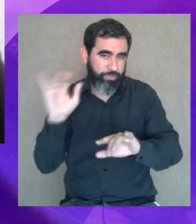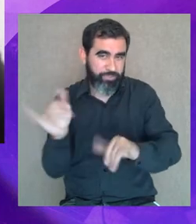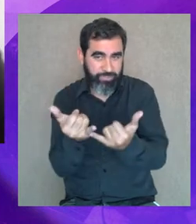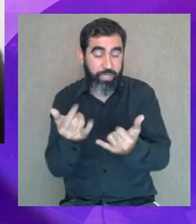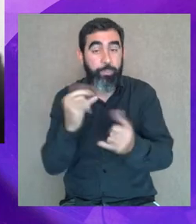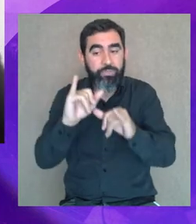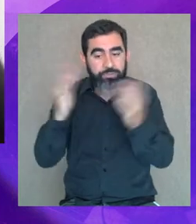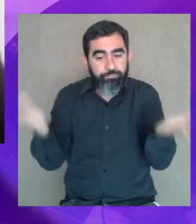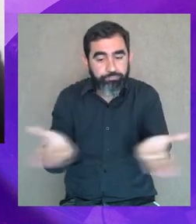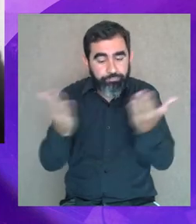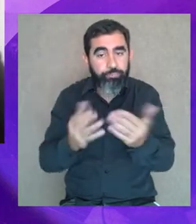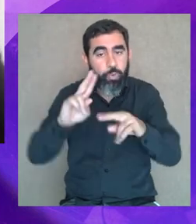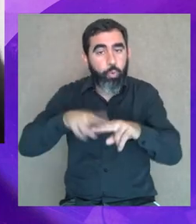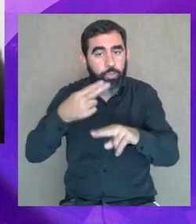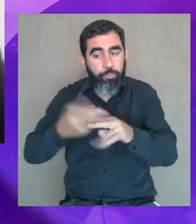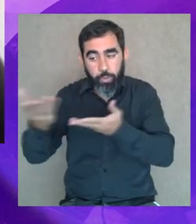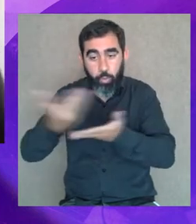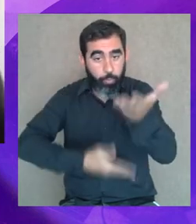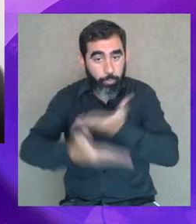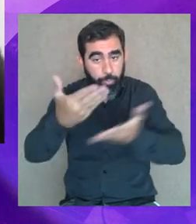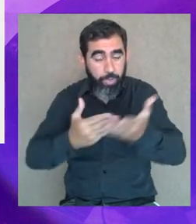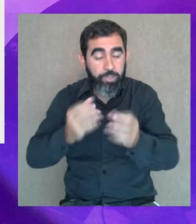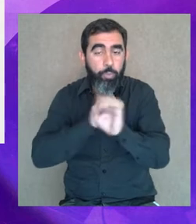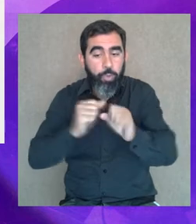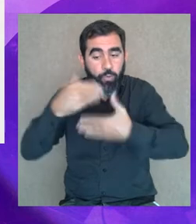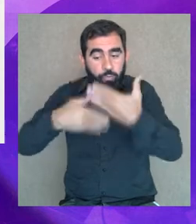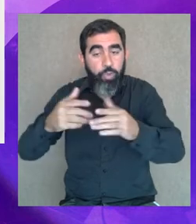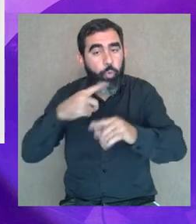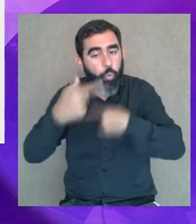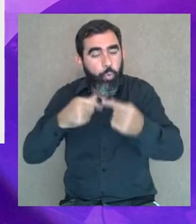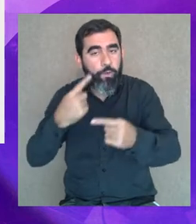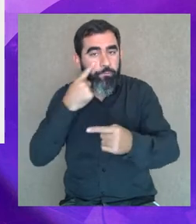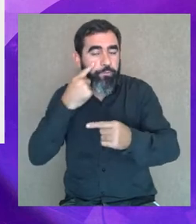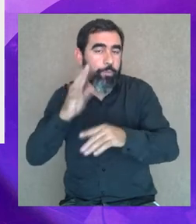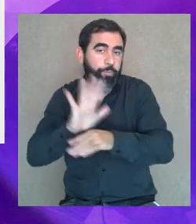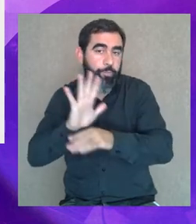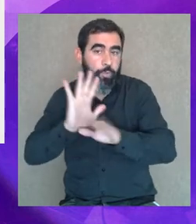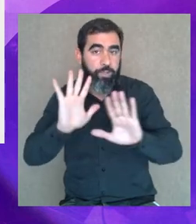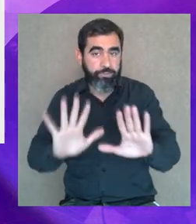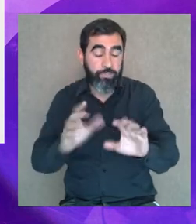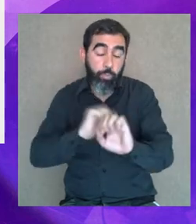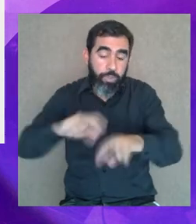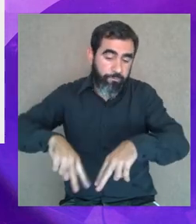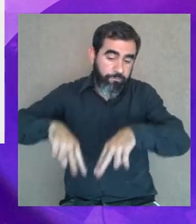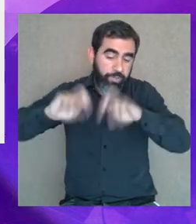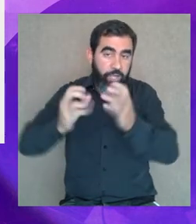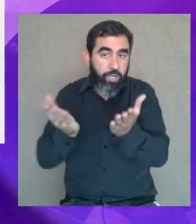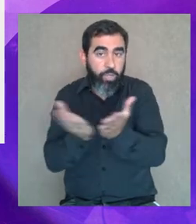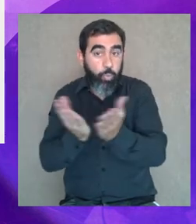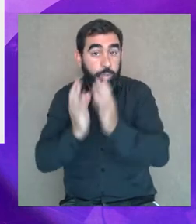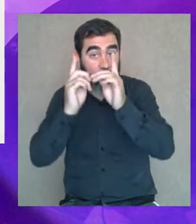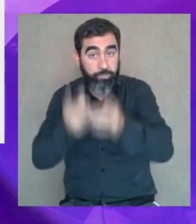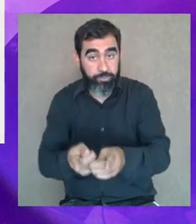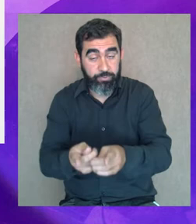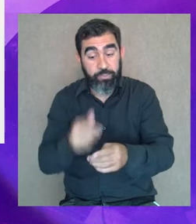los reactivemos los activemos nos compartamos y que se puedan que se puedan estudiar investigar